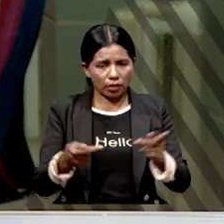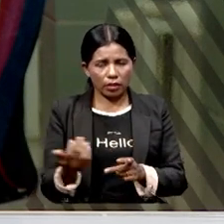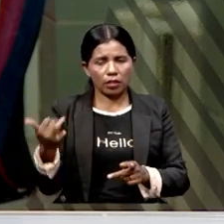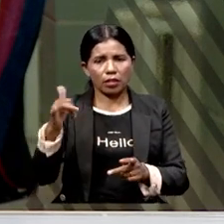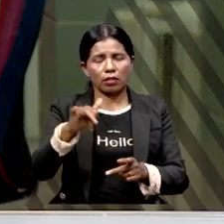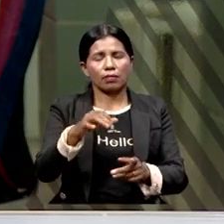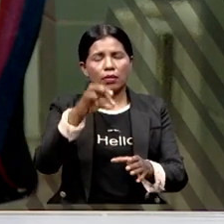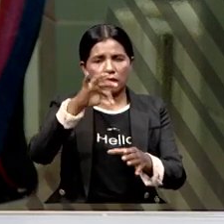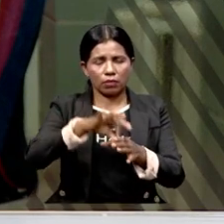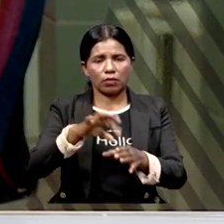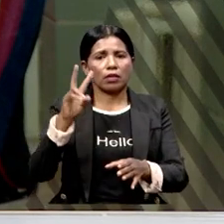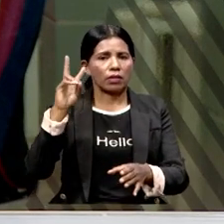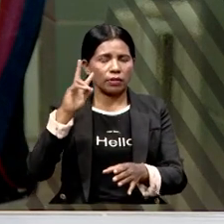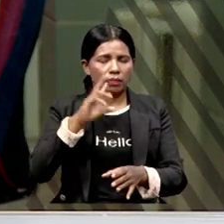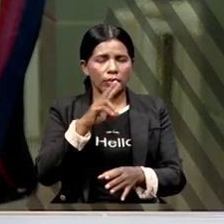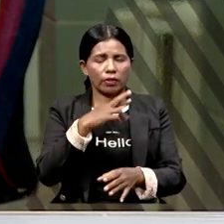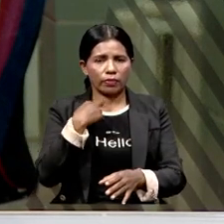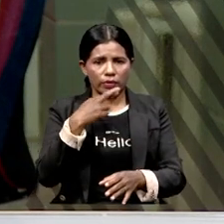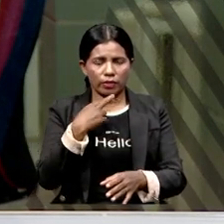la producción de